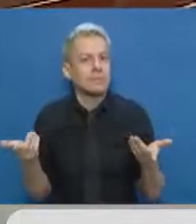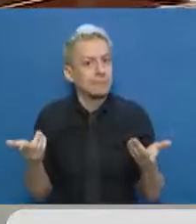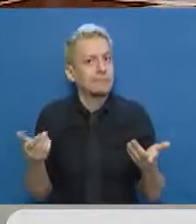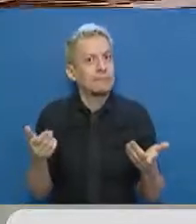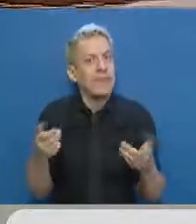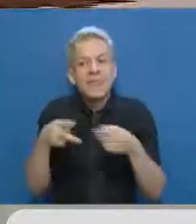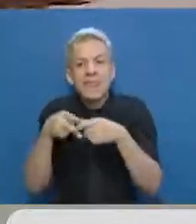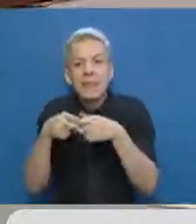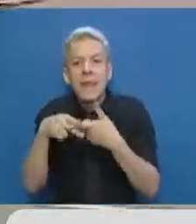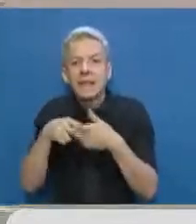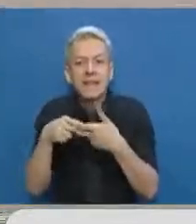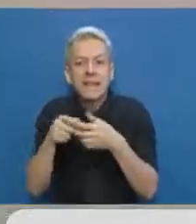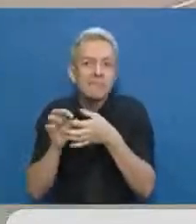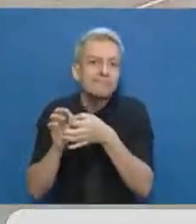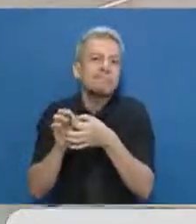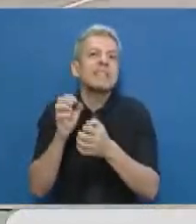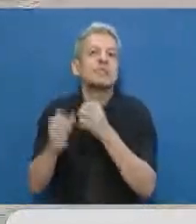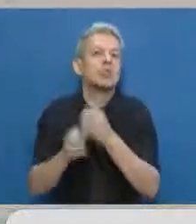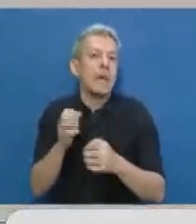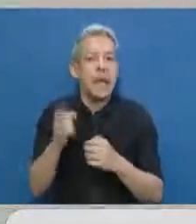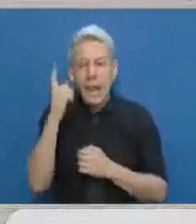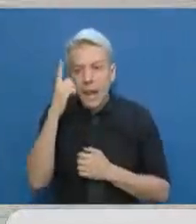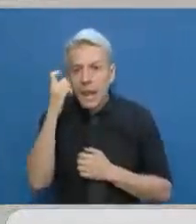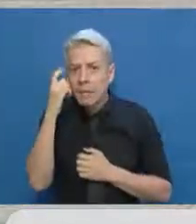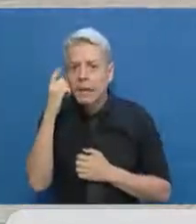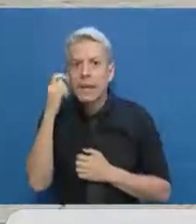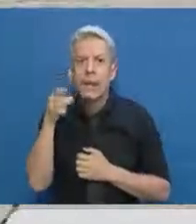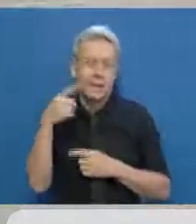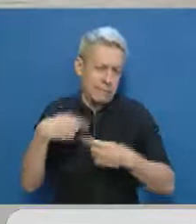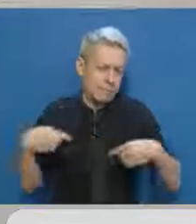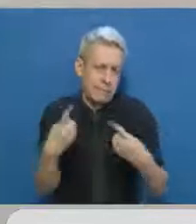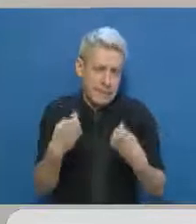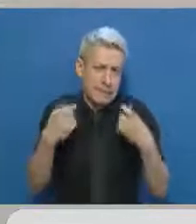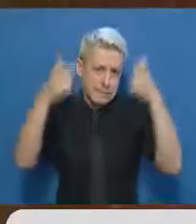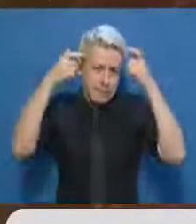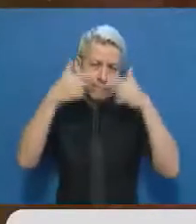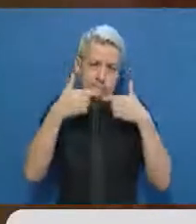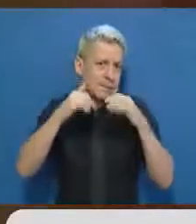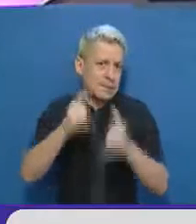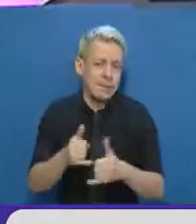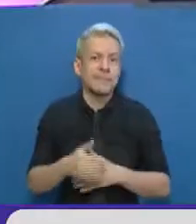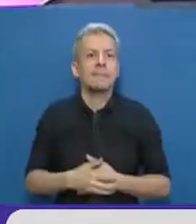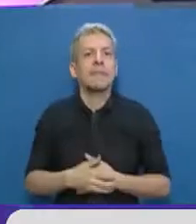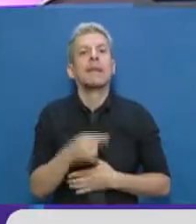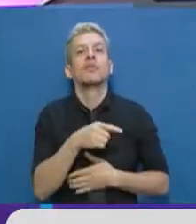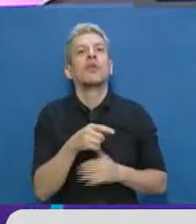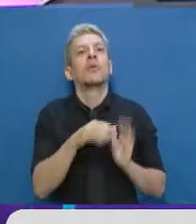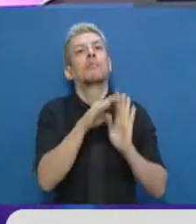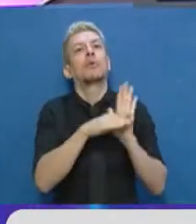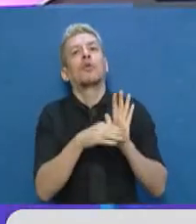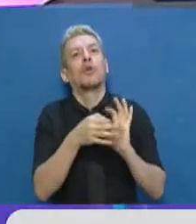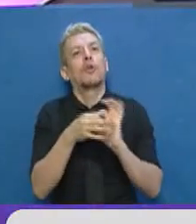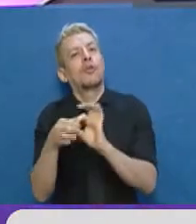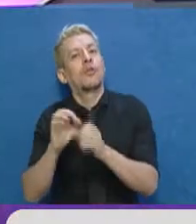la técnica industrial que ellos están aprendiendo, entre otras cosas. O sea que no sería eso parte del protocolo de la mayoría de